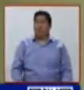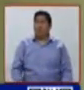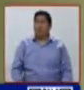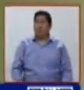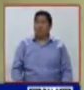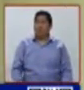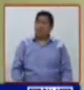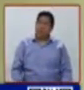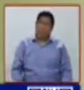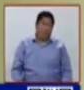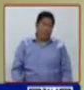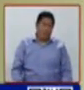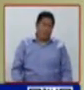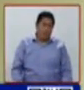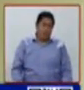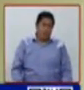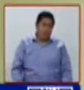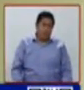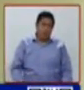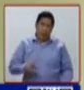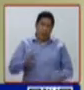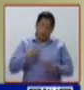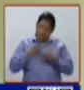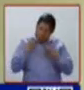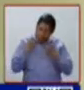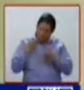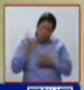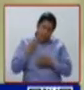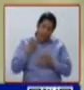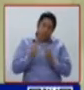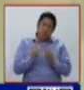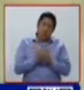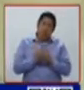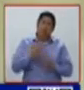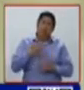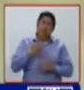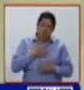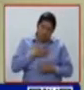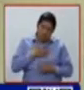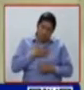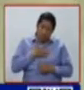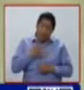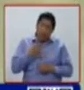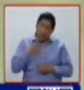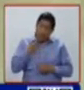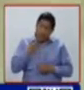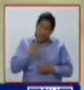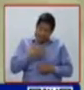Excelente niña, no me hacías renegar, pero siempre ha estado conmigo, que siempre me decía mamá,